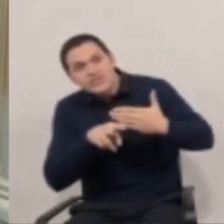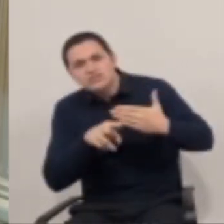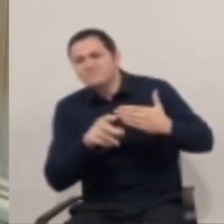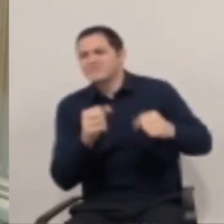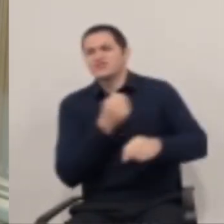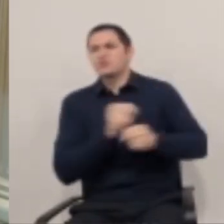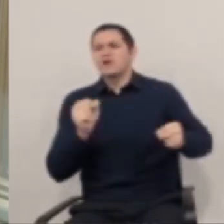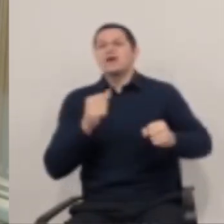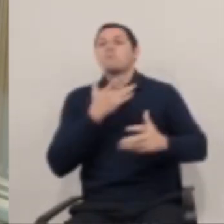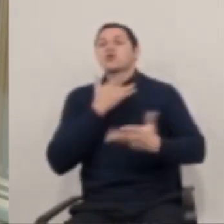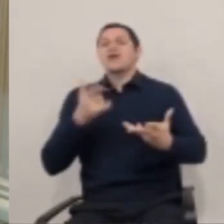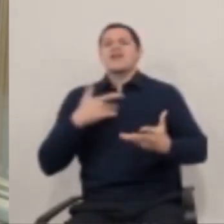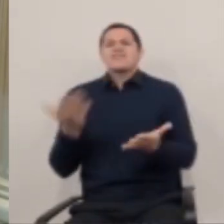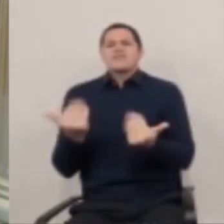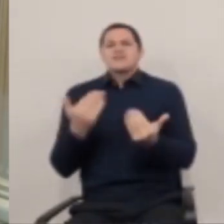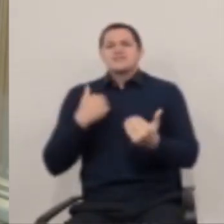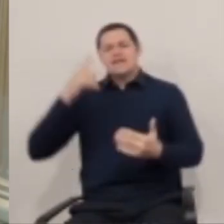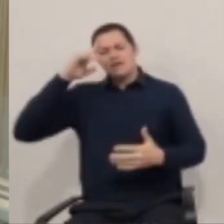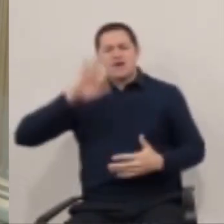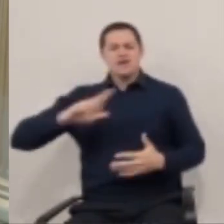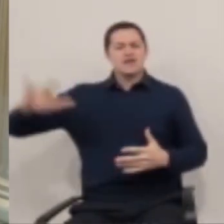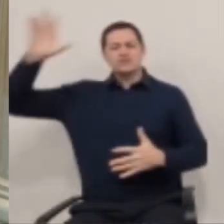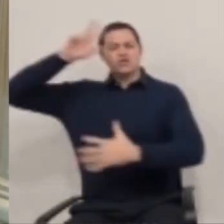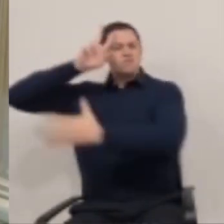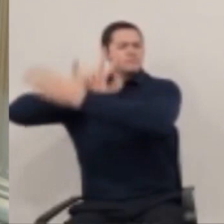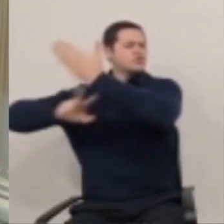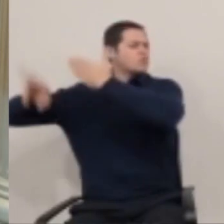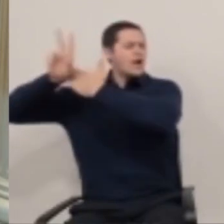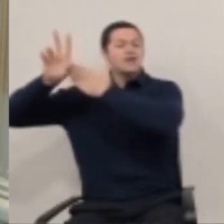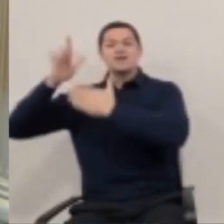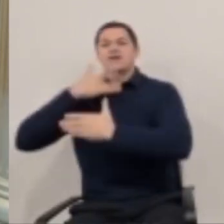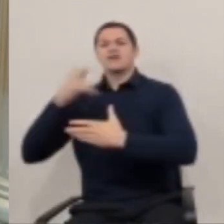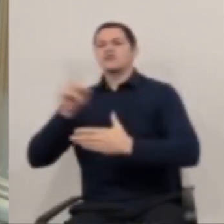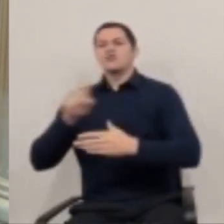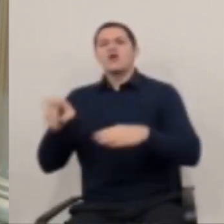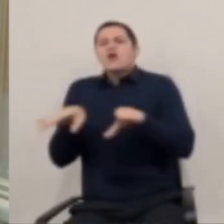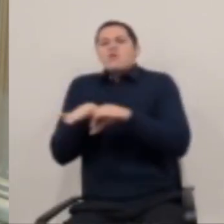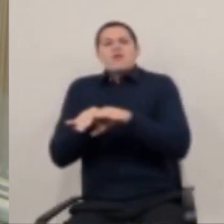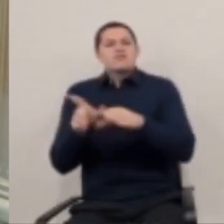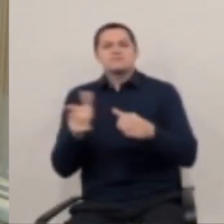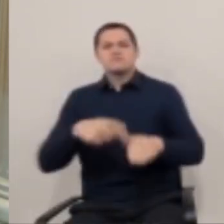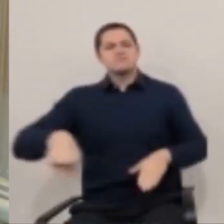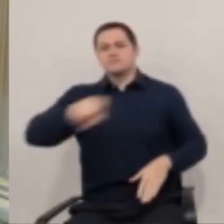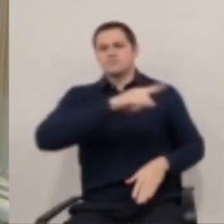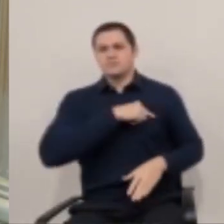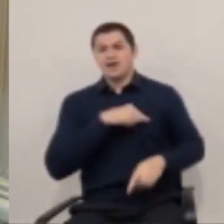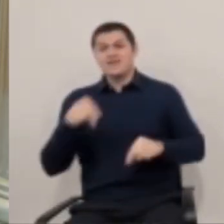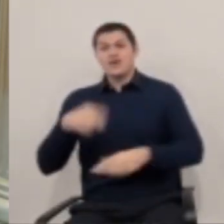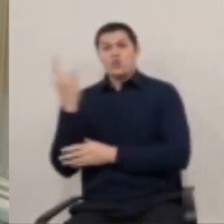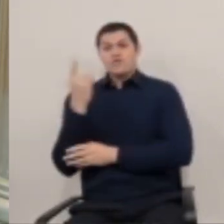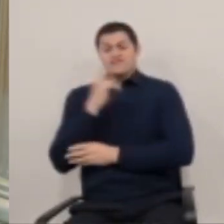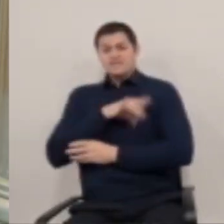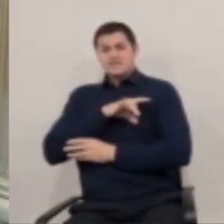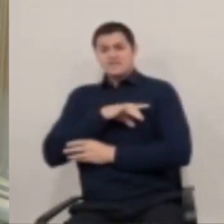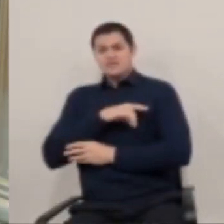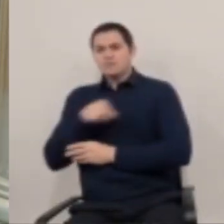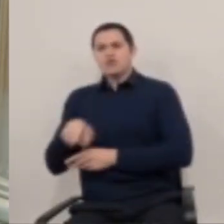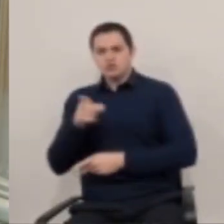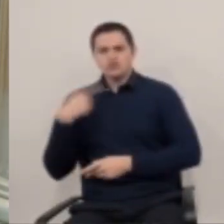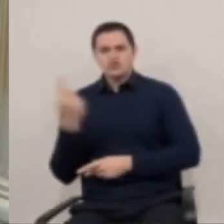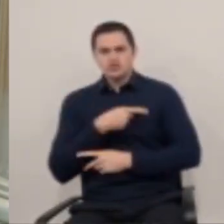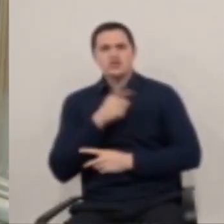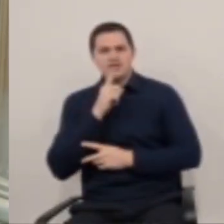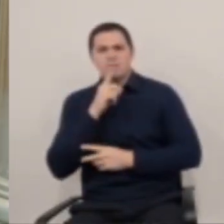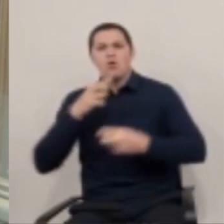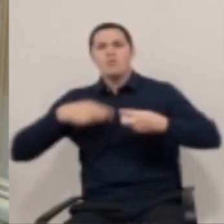una cierta imaginación visual que desatienda las formas comunes. La Universidad de Chile, desde su diversidad y su transdisciplinariedad, tiene la oportunidad de